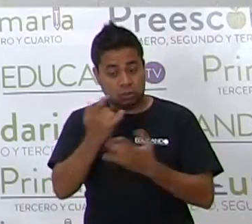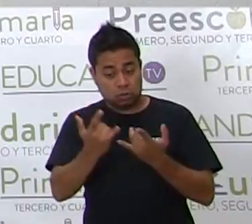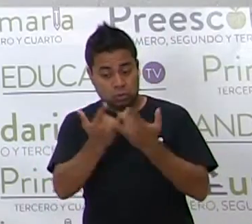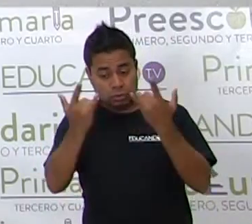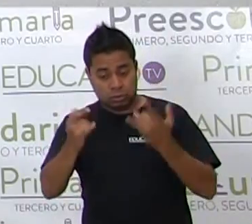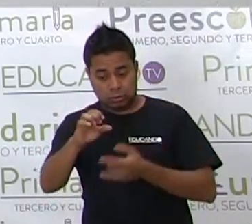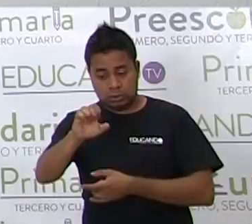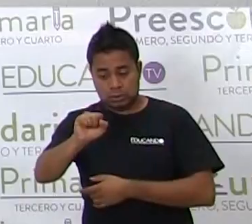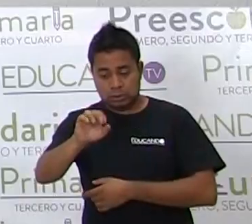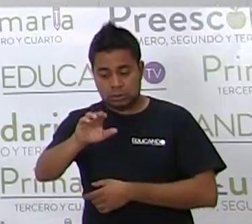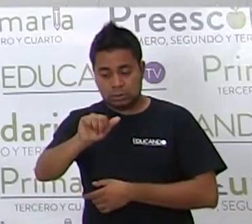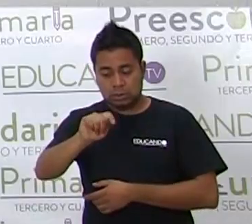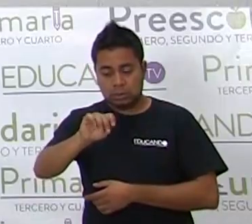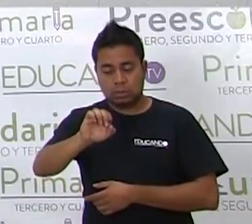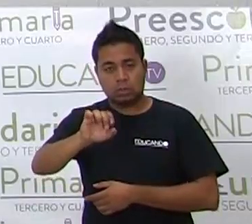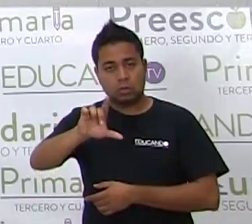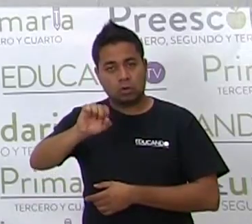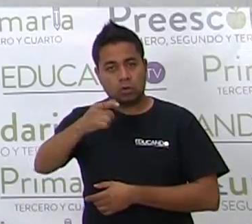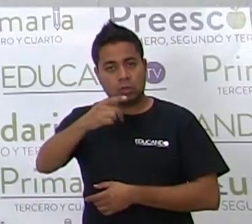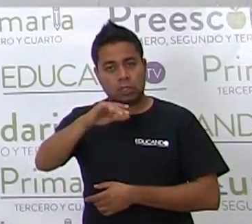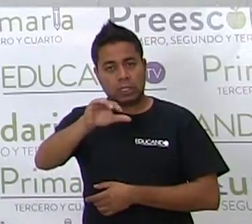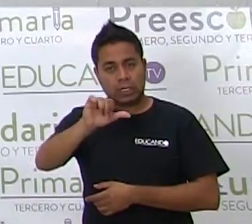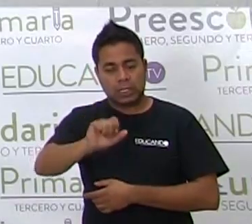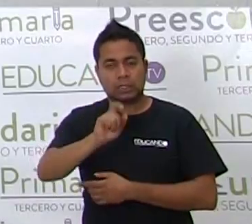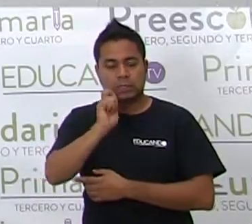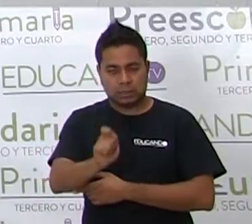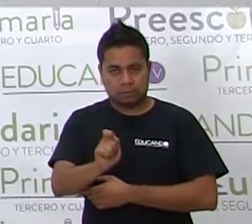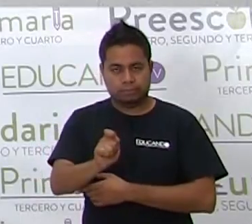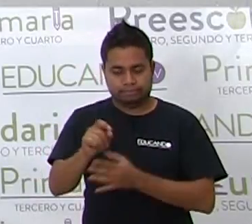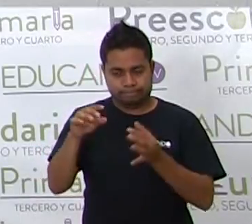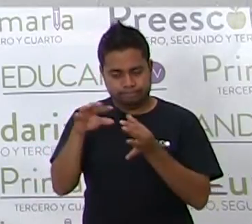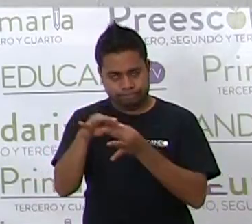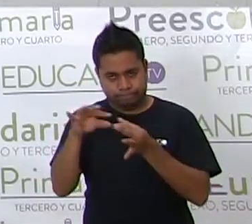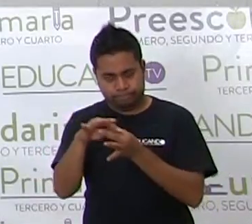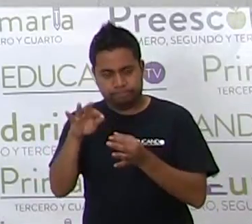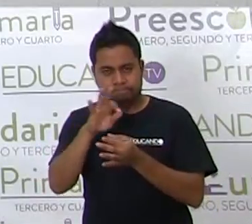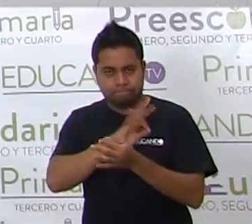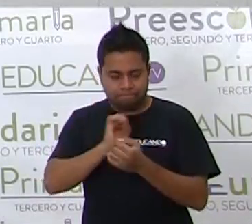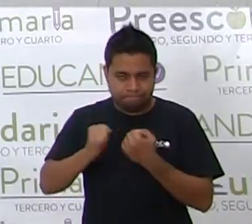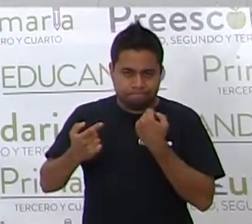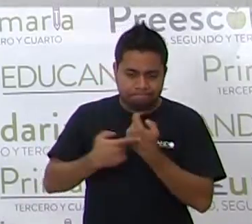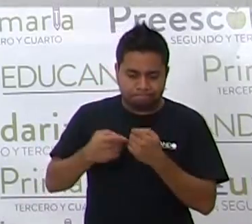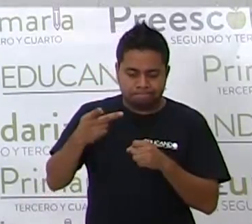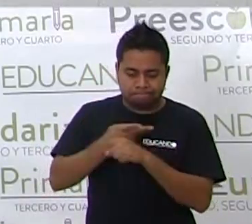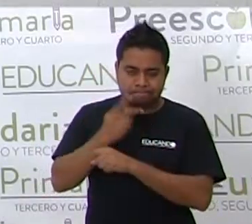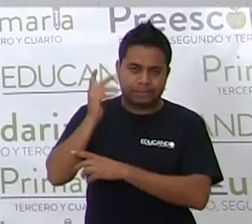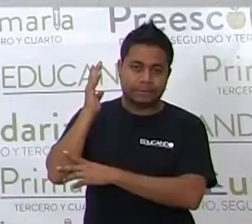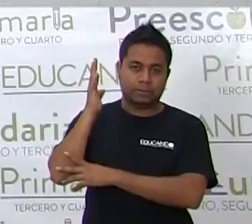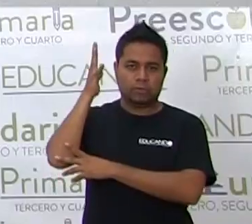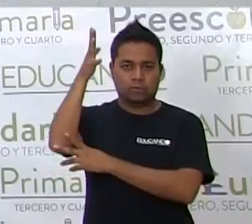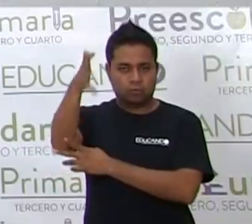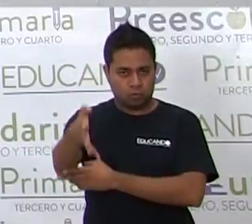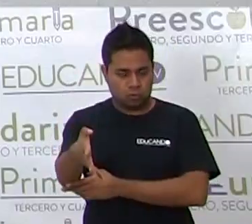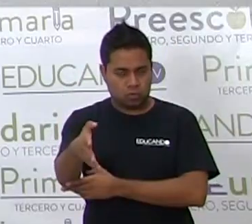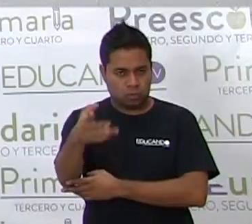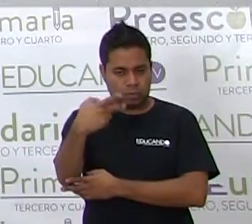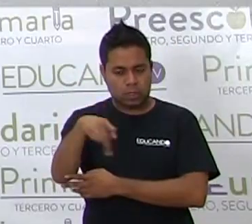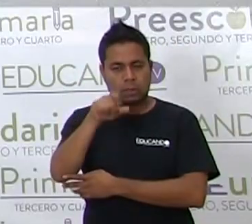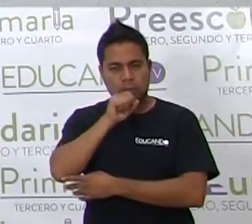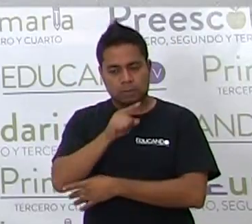son leyendas de género narrativo, las cuales nos van a permitir hablar de hechos futuros, pero también nos van a